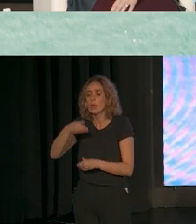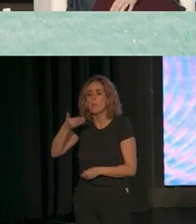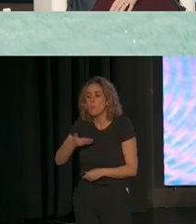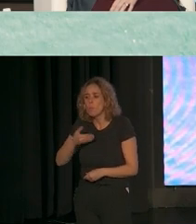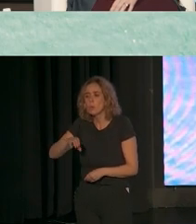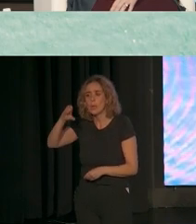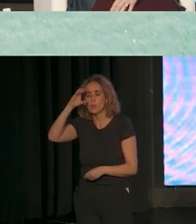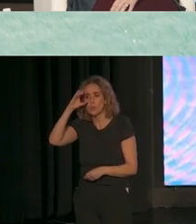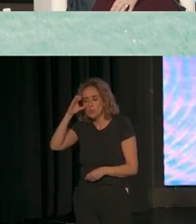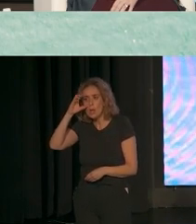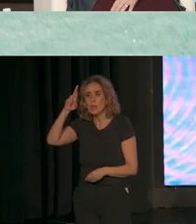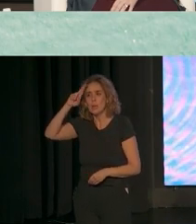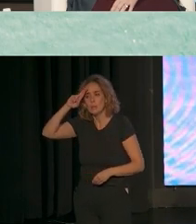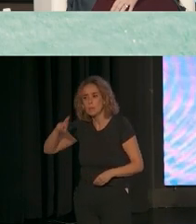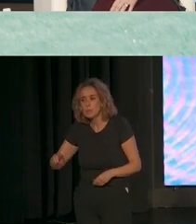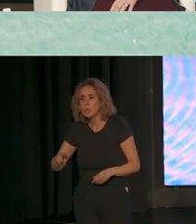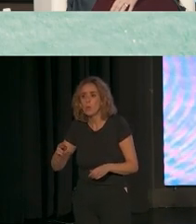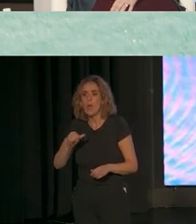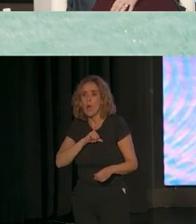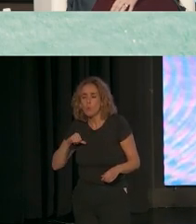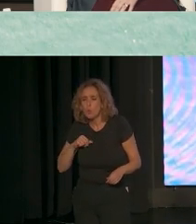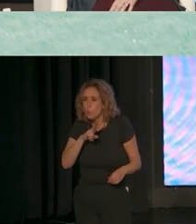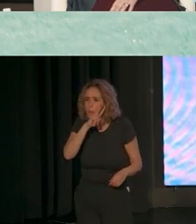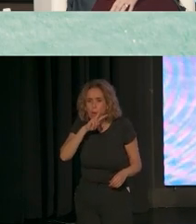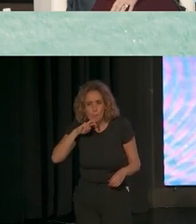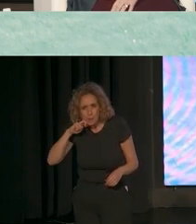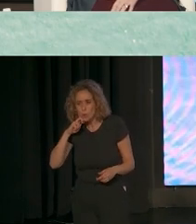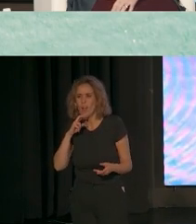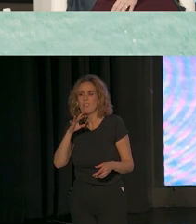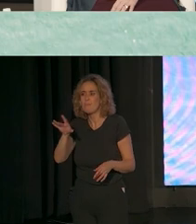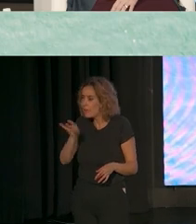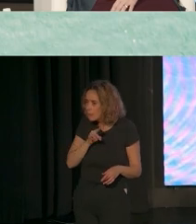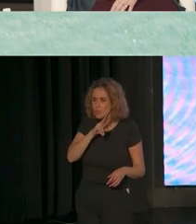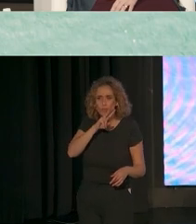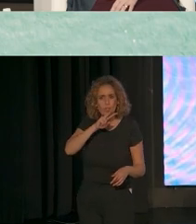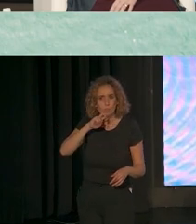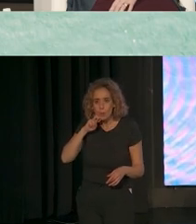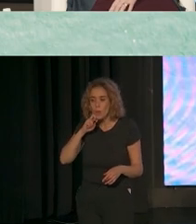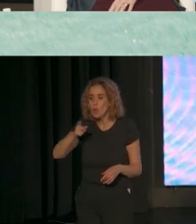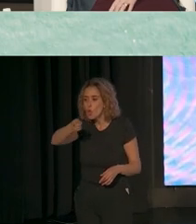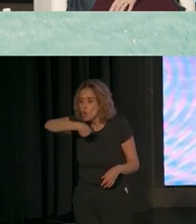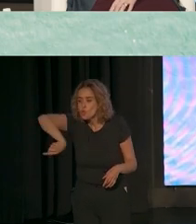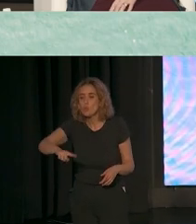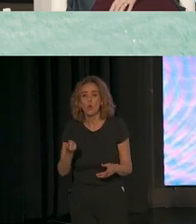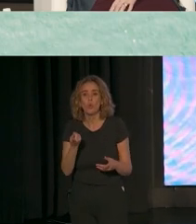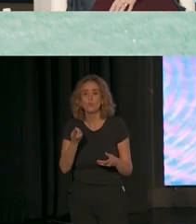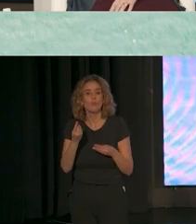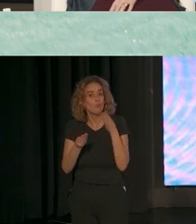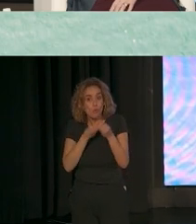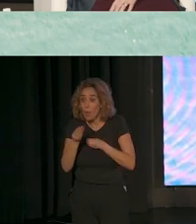escucharles, respetarles, valorarlos, valorar su autonomía, sus decisiones. Todo eso se convierte en parte de lo que nosotros hacemos a